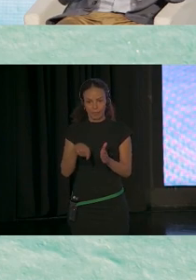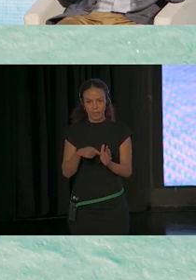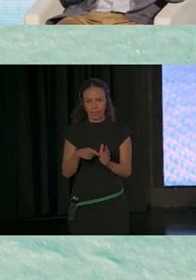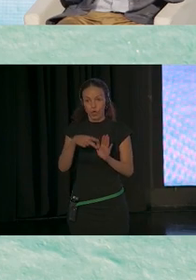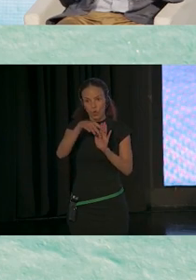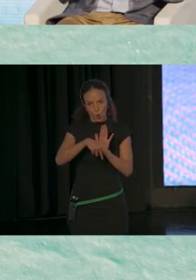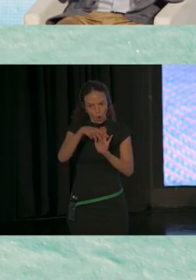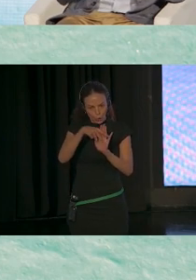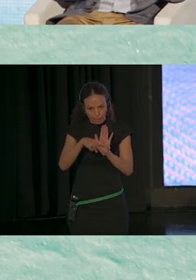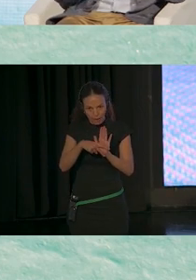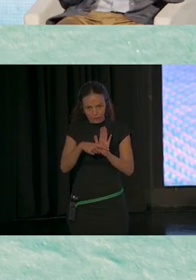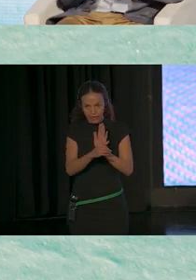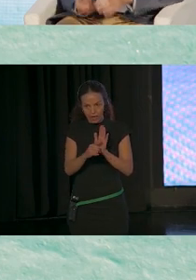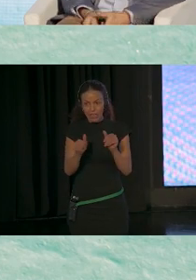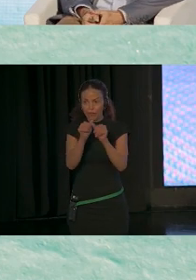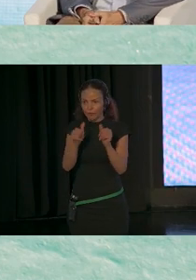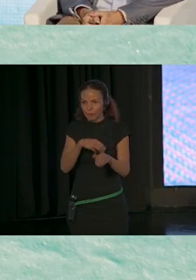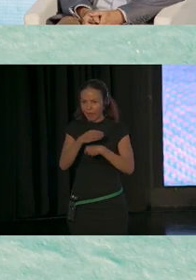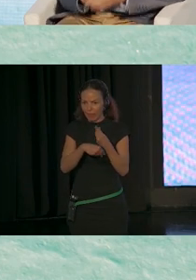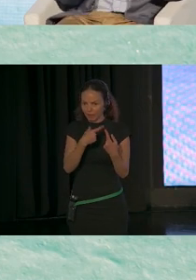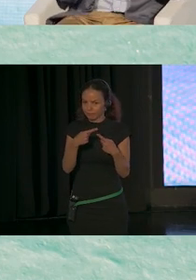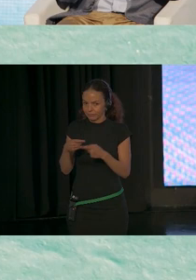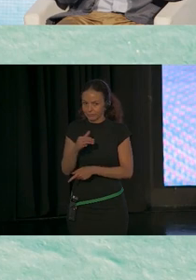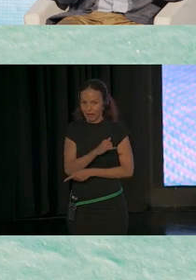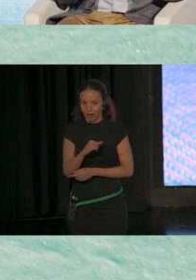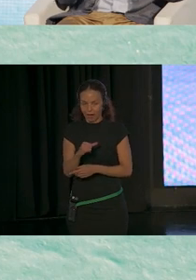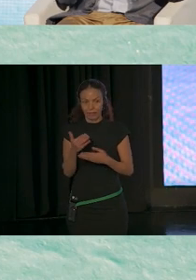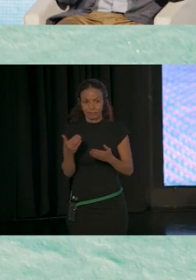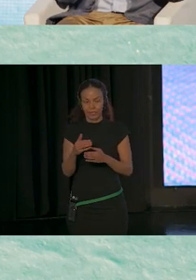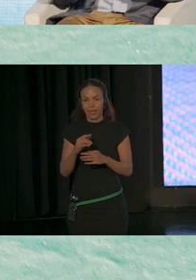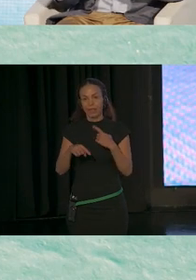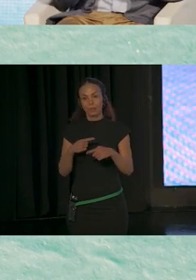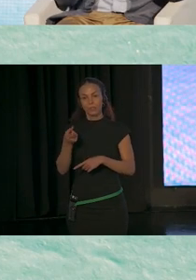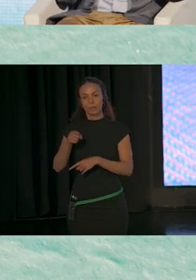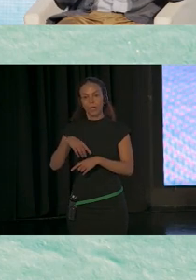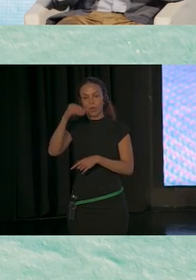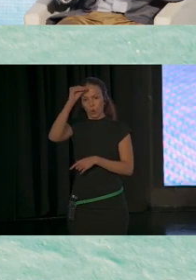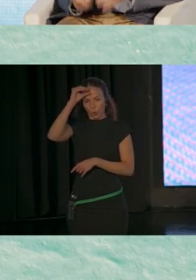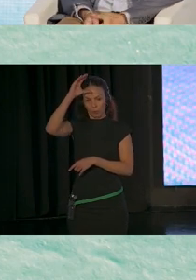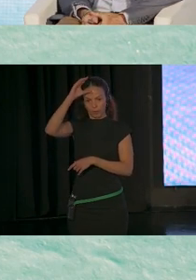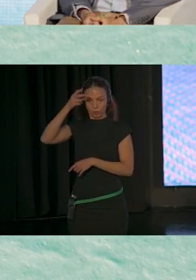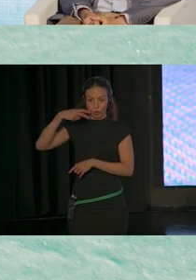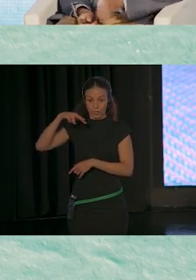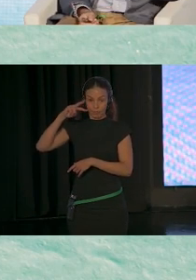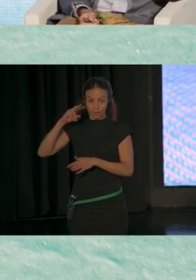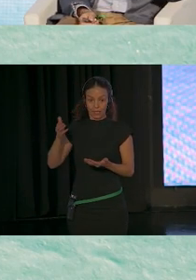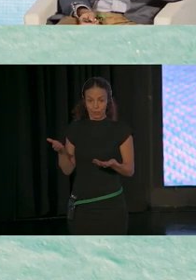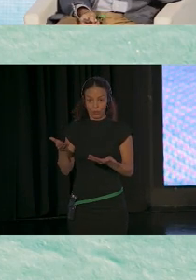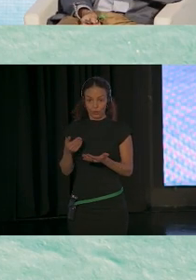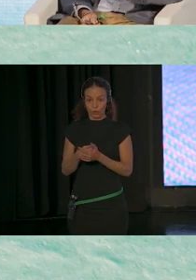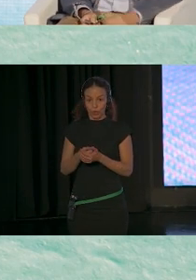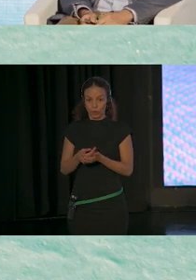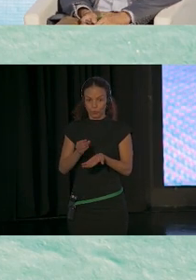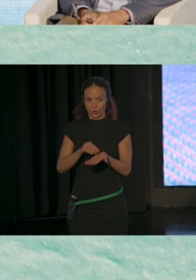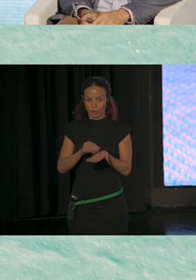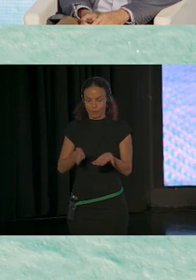hay normas, hay maneras de hacer. Y luego, por supuesto, conocimiento experto, que es muchas veces el del